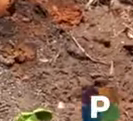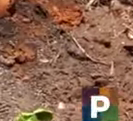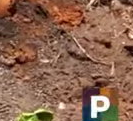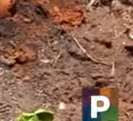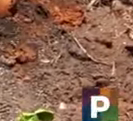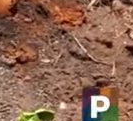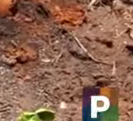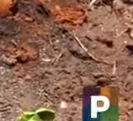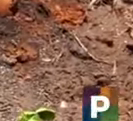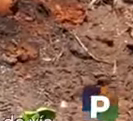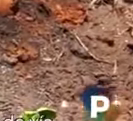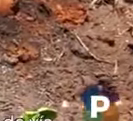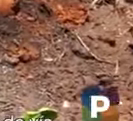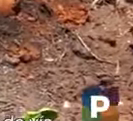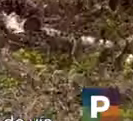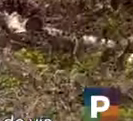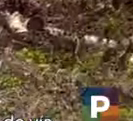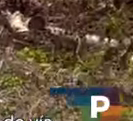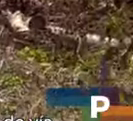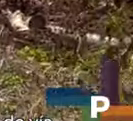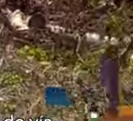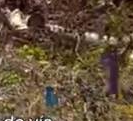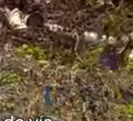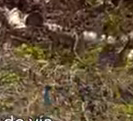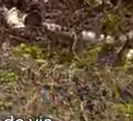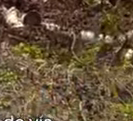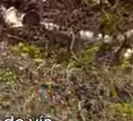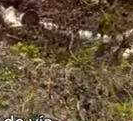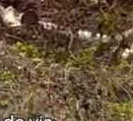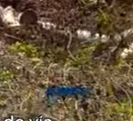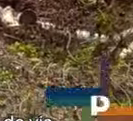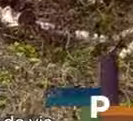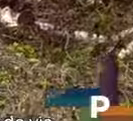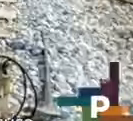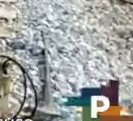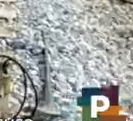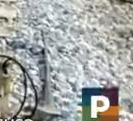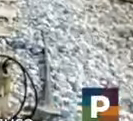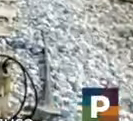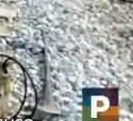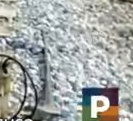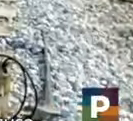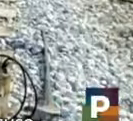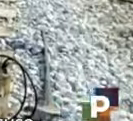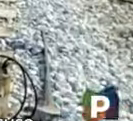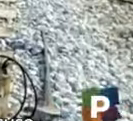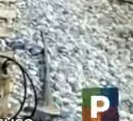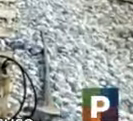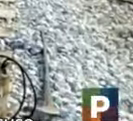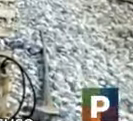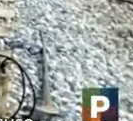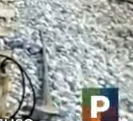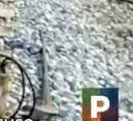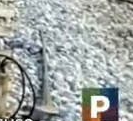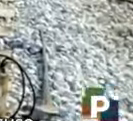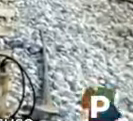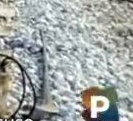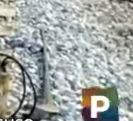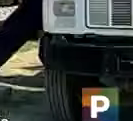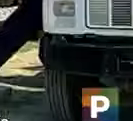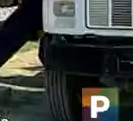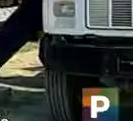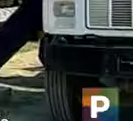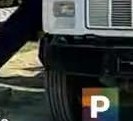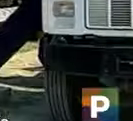principales acciones son apertura de caminos y desmonte del derecho de vía, retiro de la vía y recobro de material en